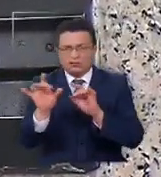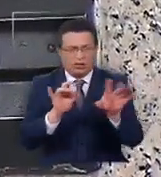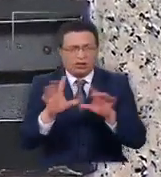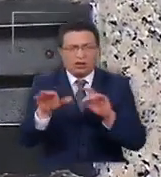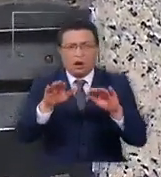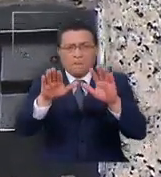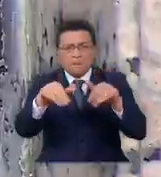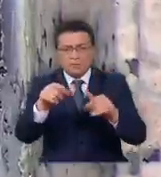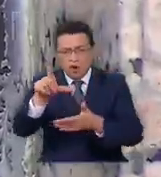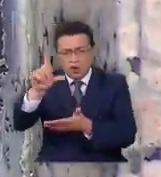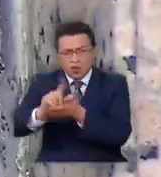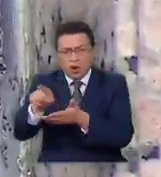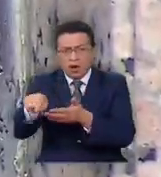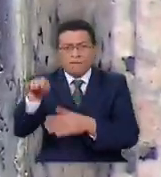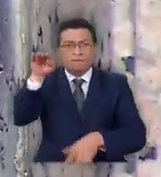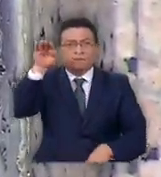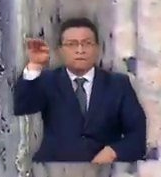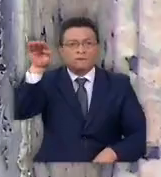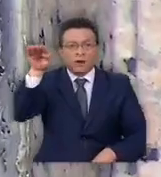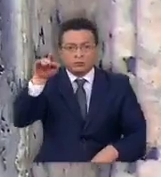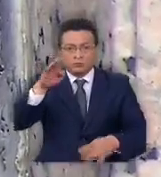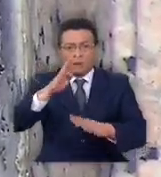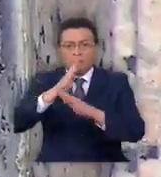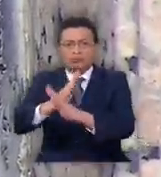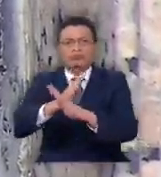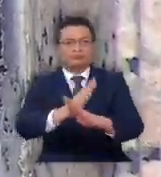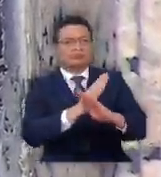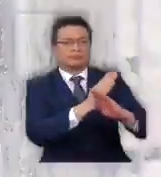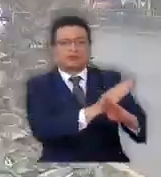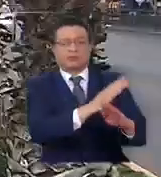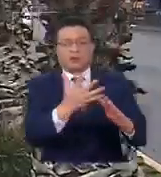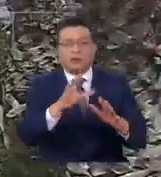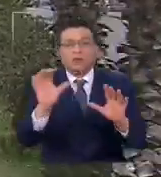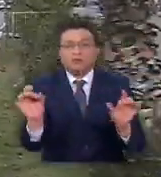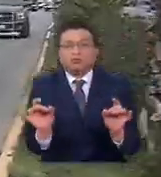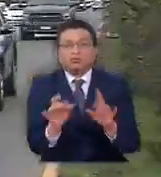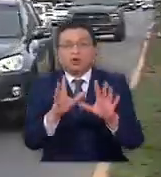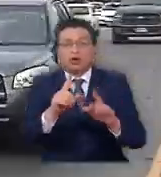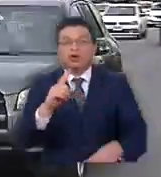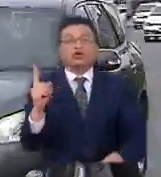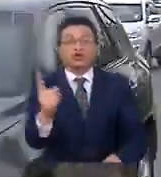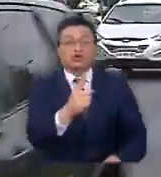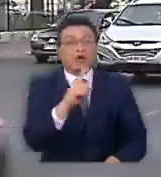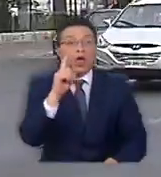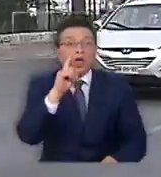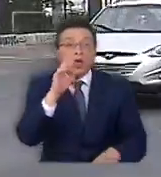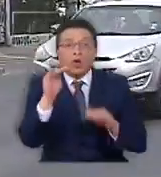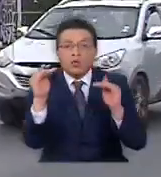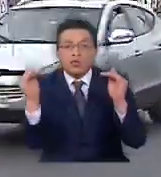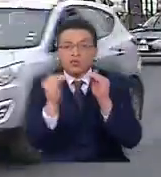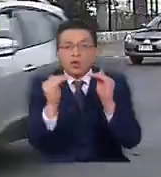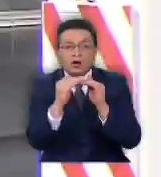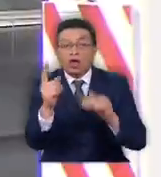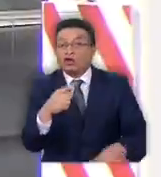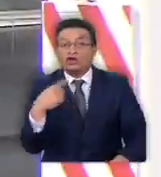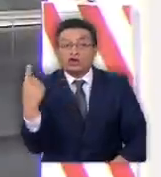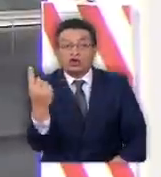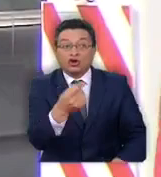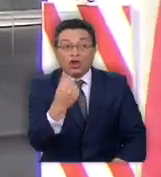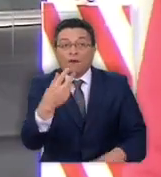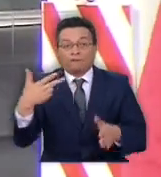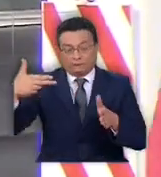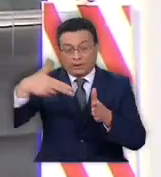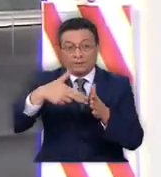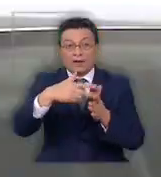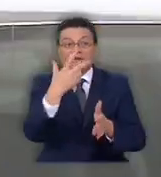de una misma terminal, los bancos comenzaron a bloquear las cuentas de sus clientes. Todos tenían un denominador común. Todos habían